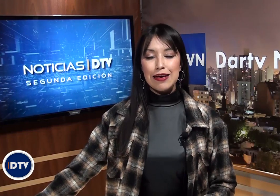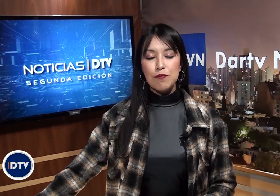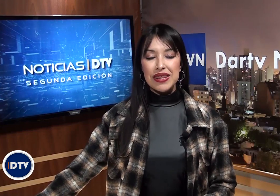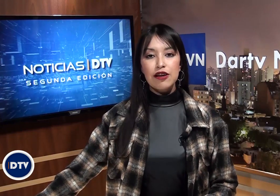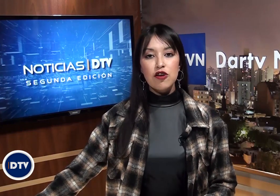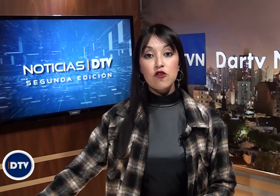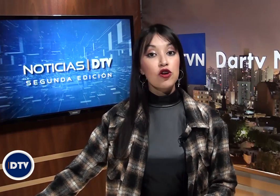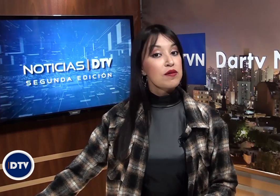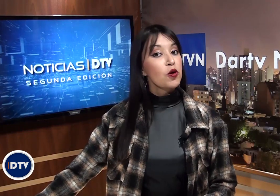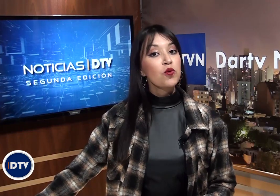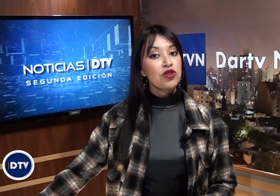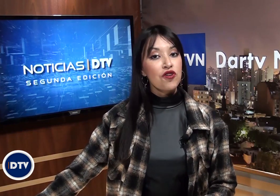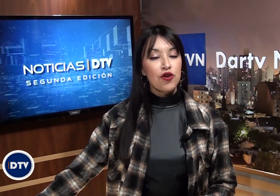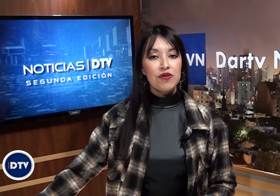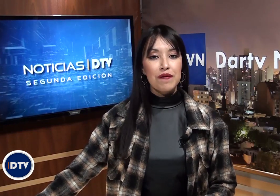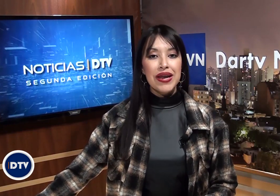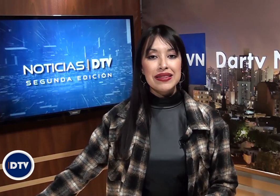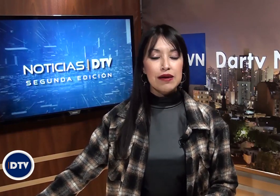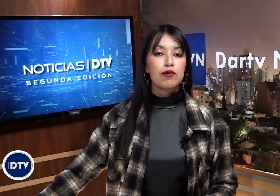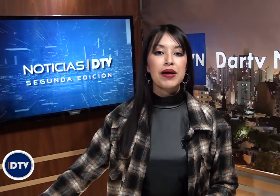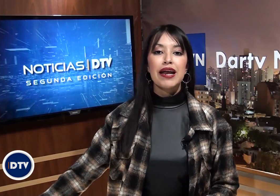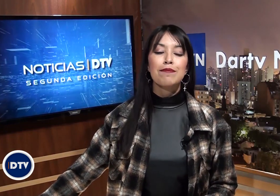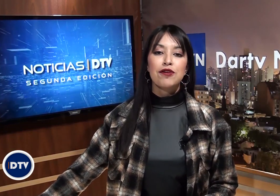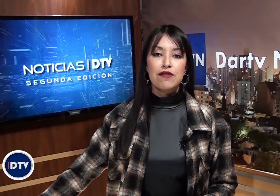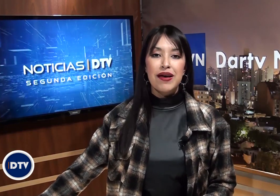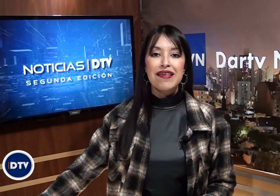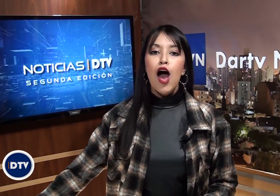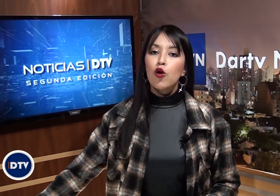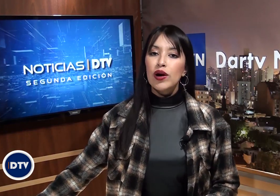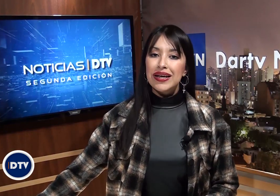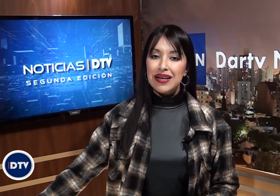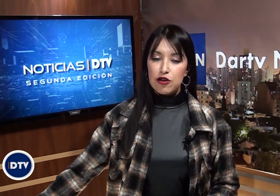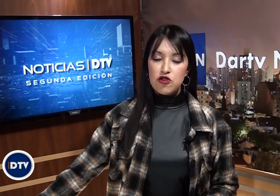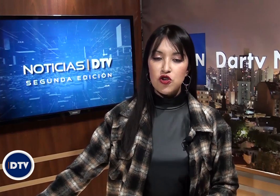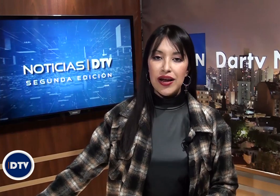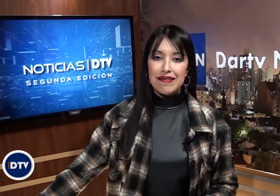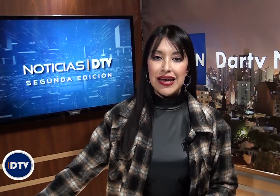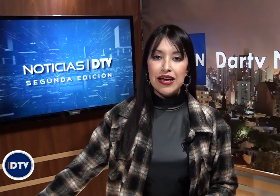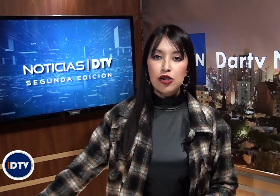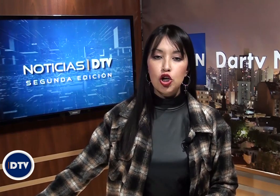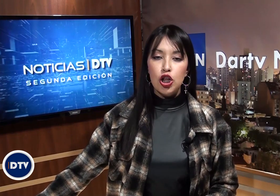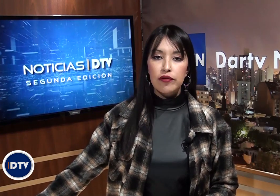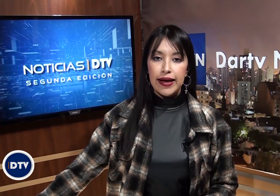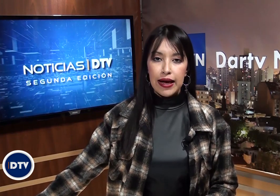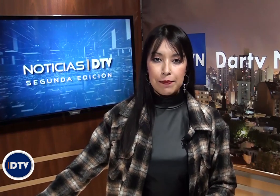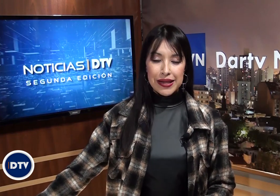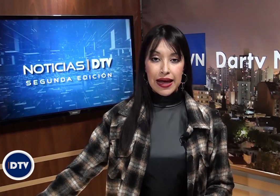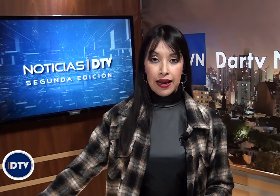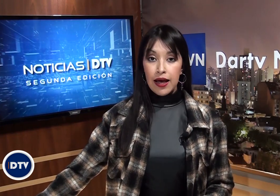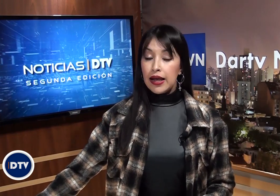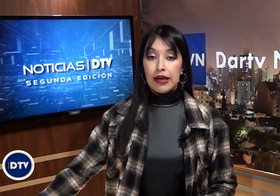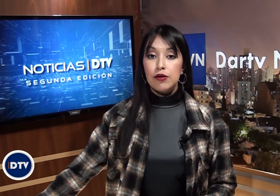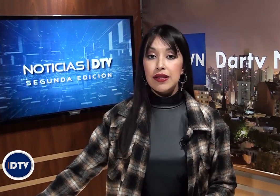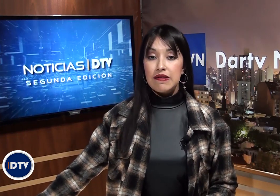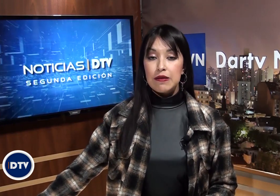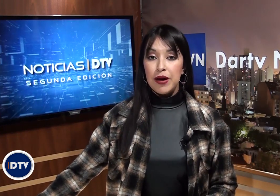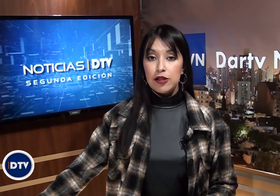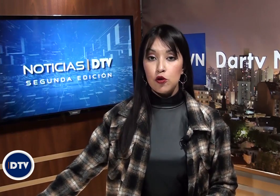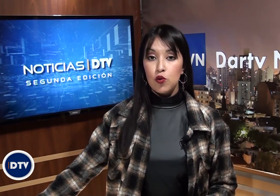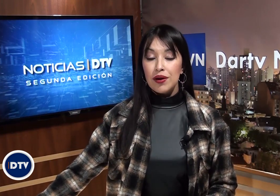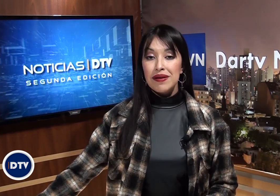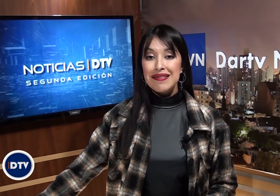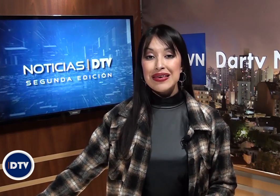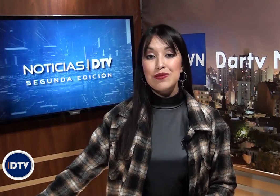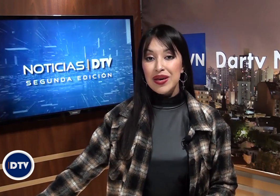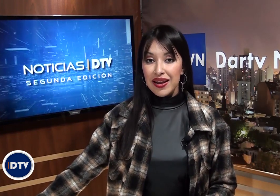Antes de despedirnos, conocemos juntos cómo se viene el tiempo para las próximas 48 horas en Córdoba capital. Les voy